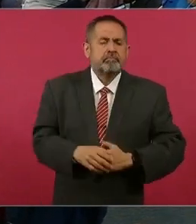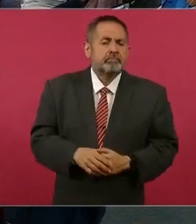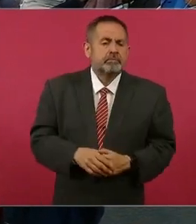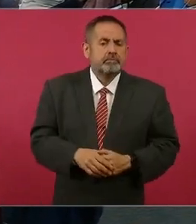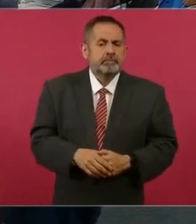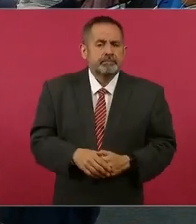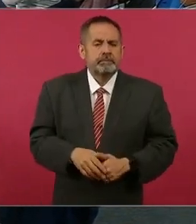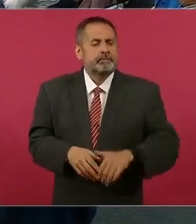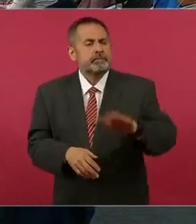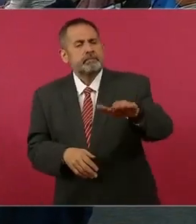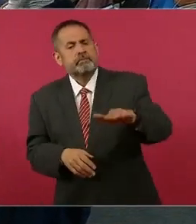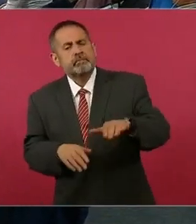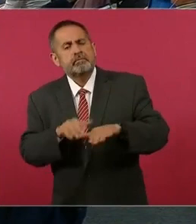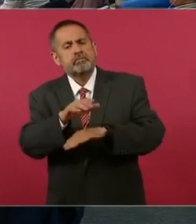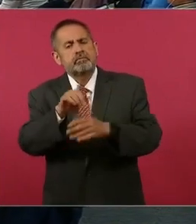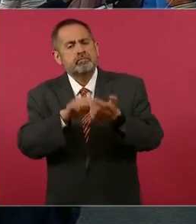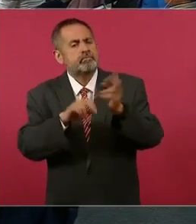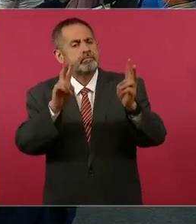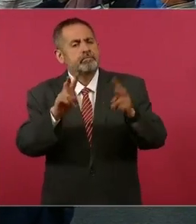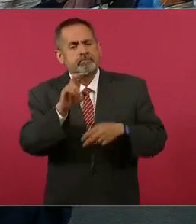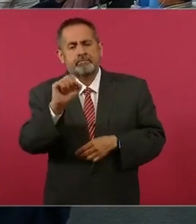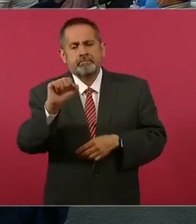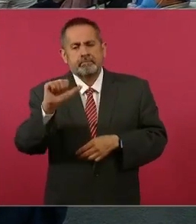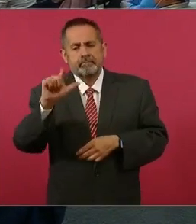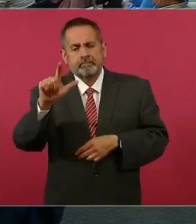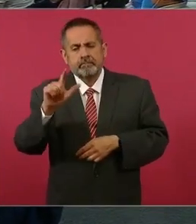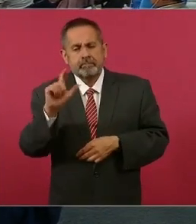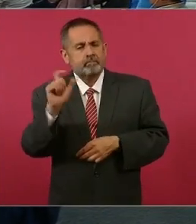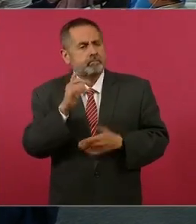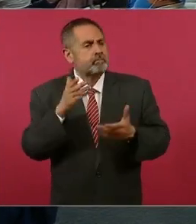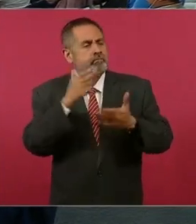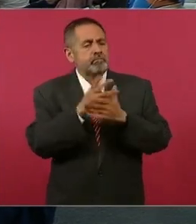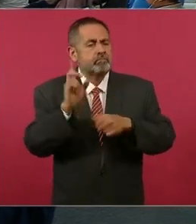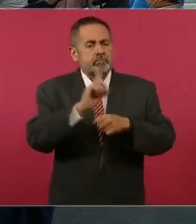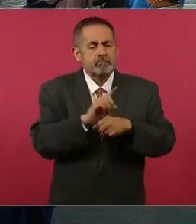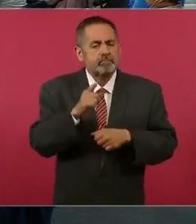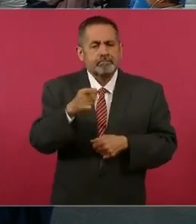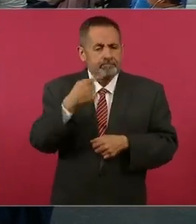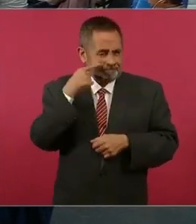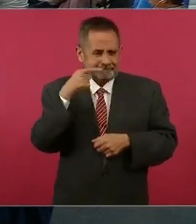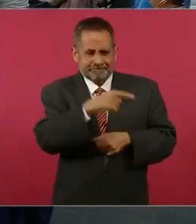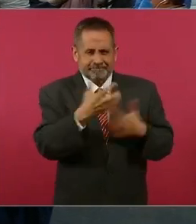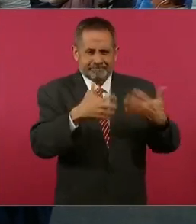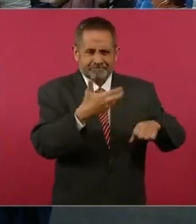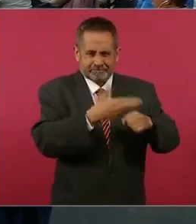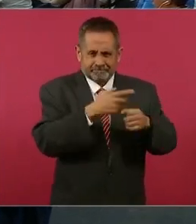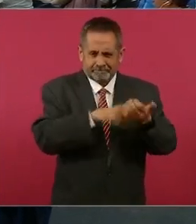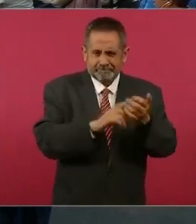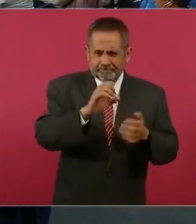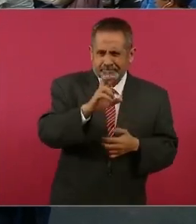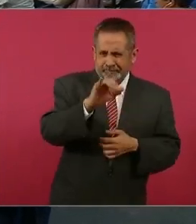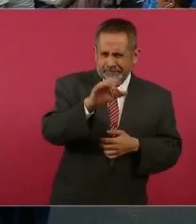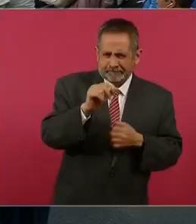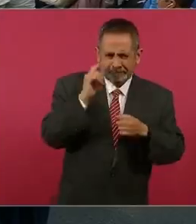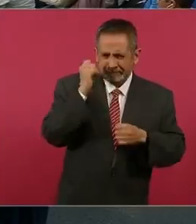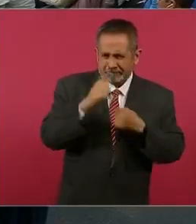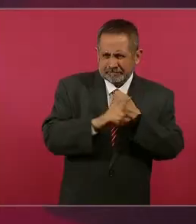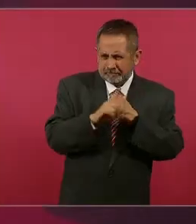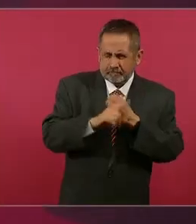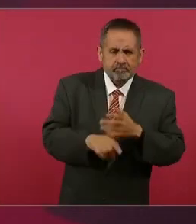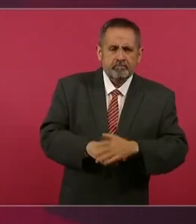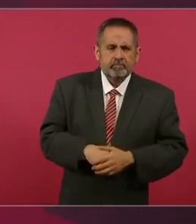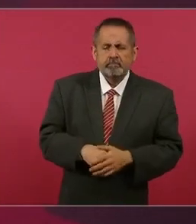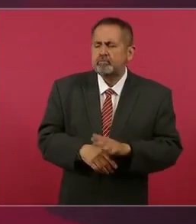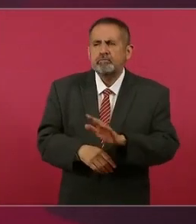la salinera, ¿cuándo se prevé que vaya Exportadora de Sal? Y además, si esta paraestatal está en crisis, presidente. No,